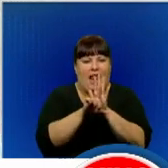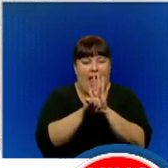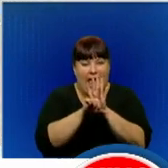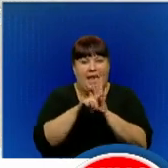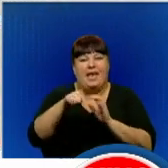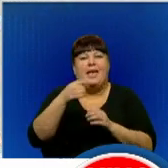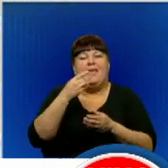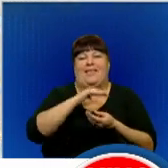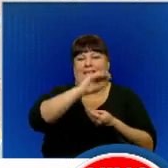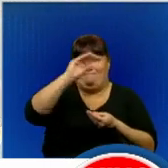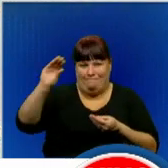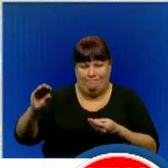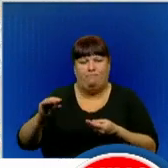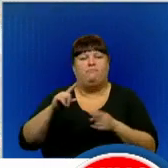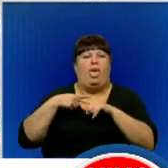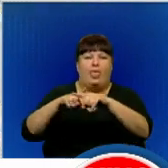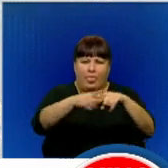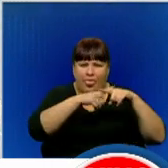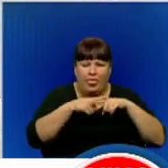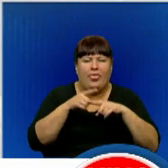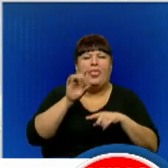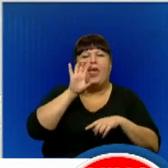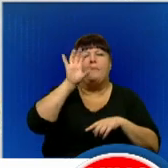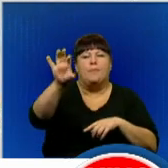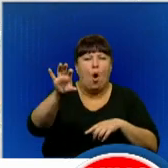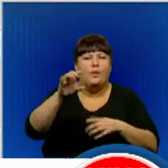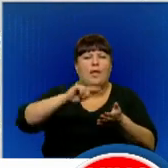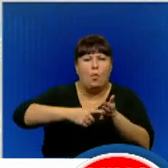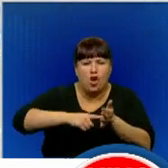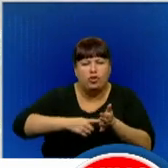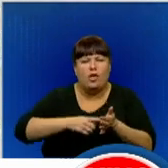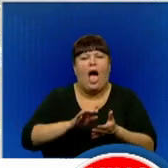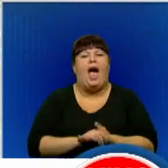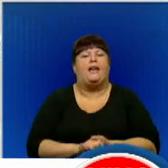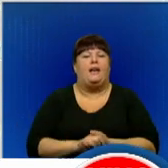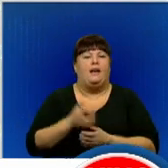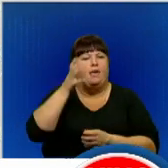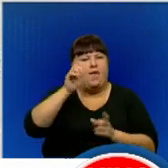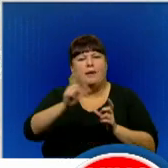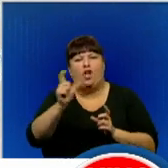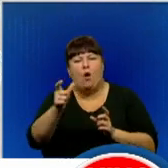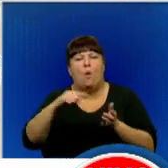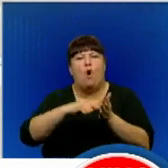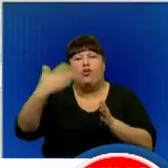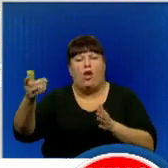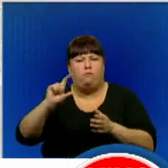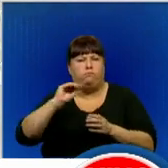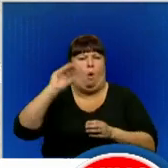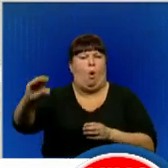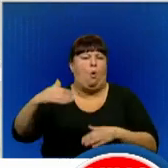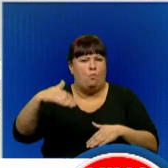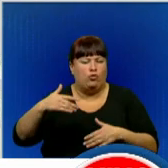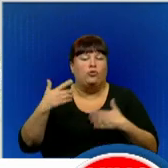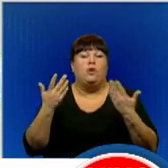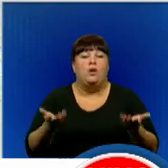coparticipación había discusión por la provincia de buenos aires del excelente conurbano bonaerense por lo